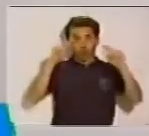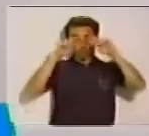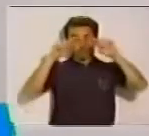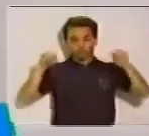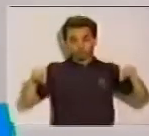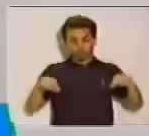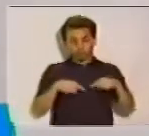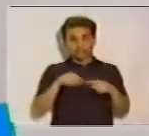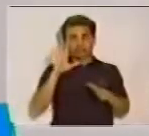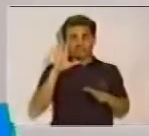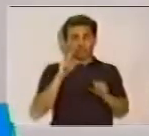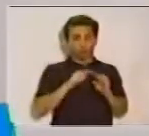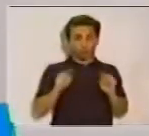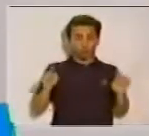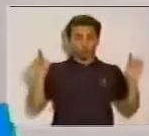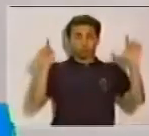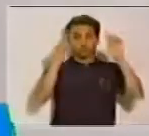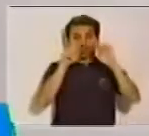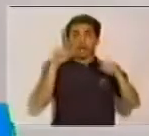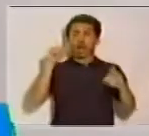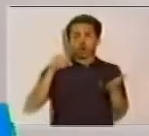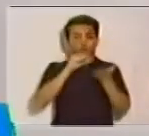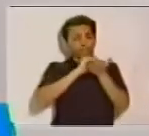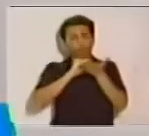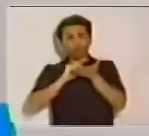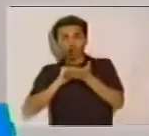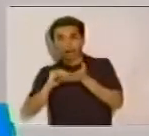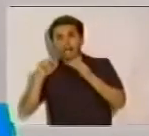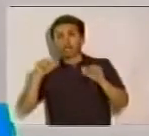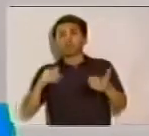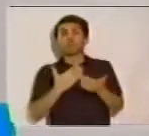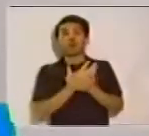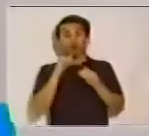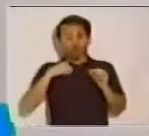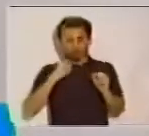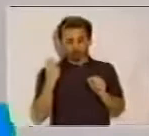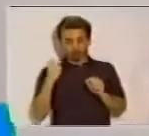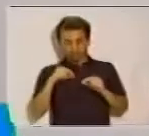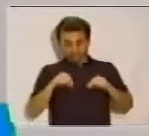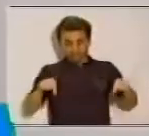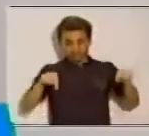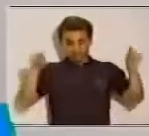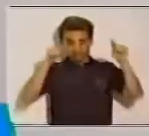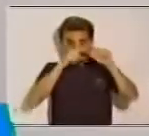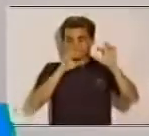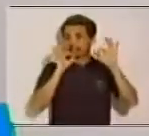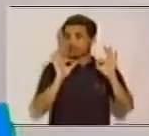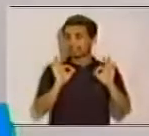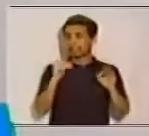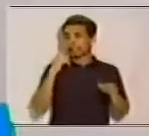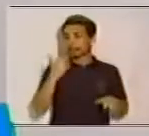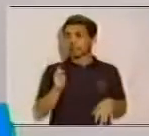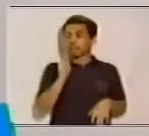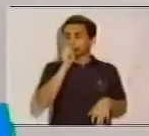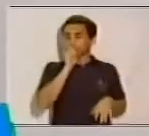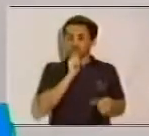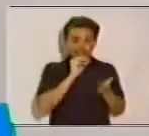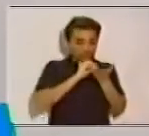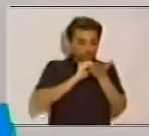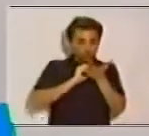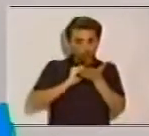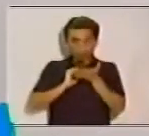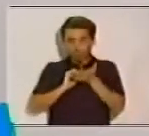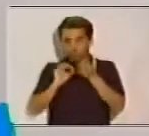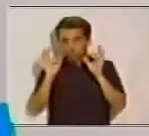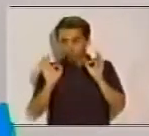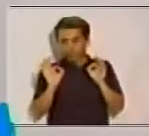más con las líneas que acabo de trazar. Si lo logro, con paciencia borrándolo bien,